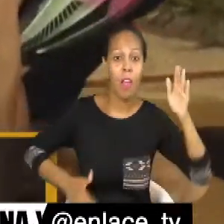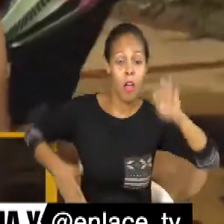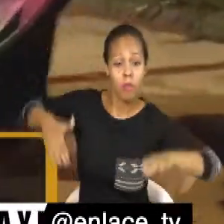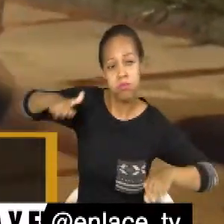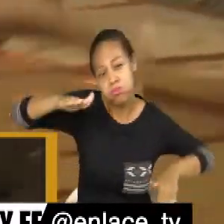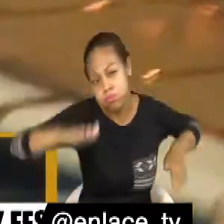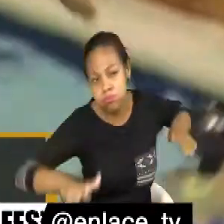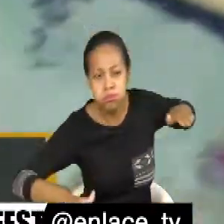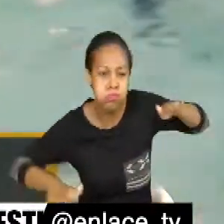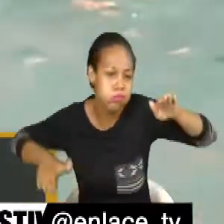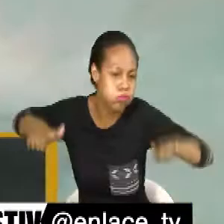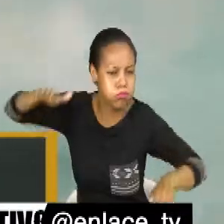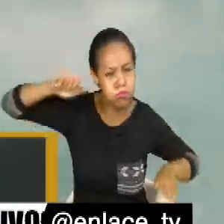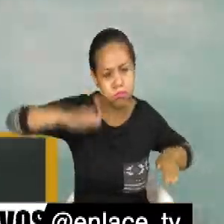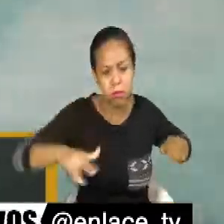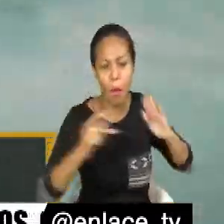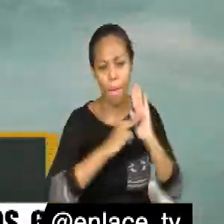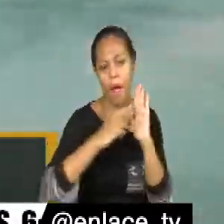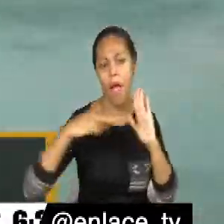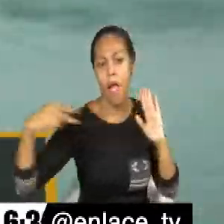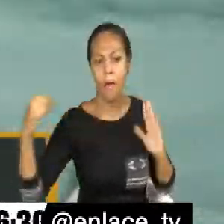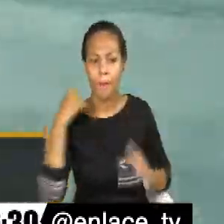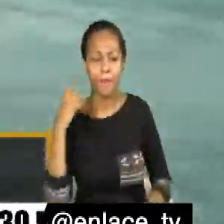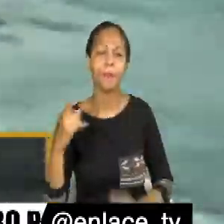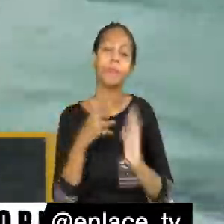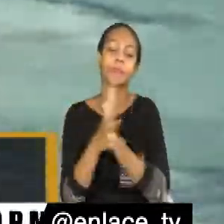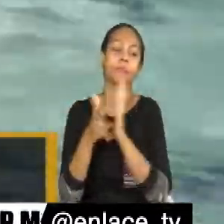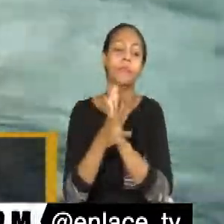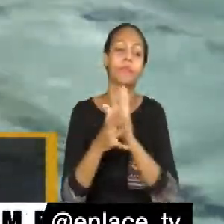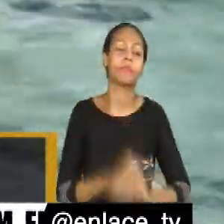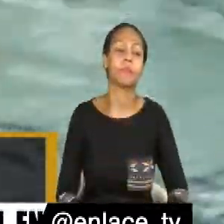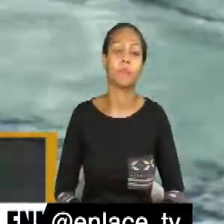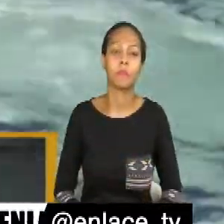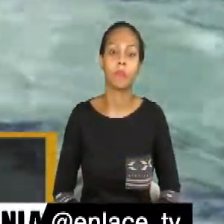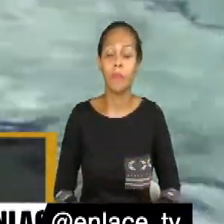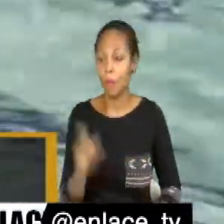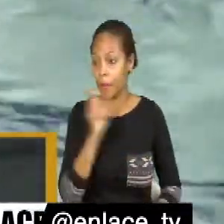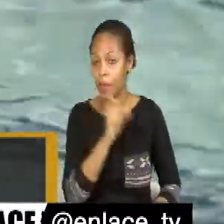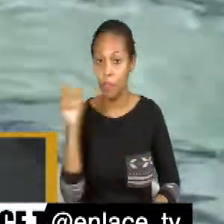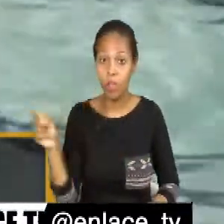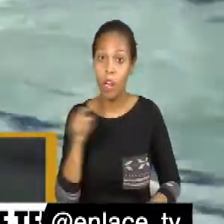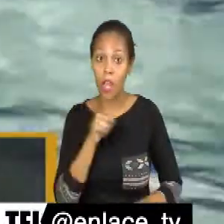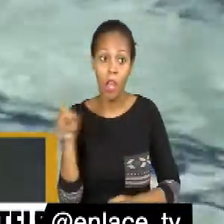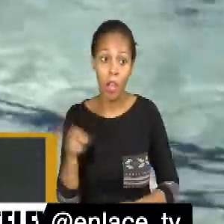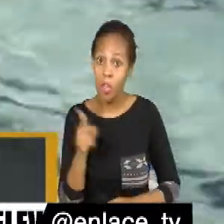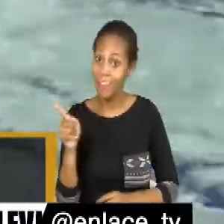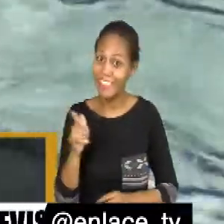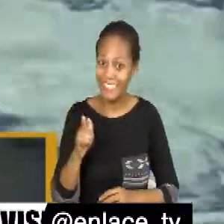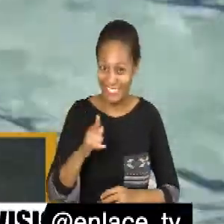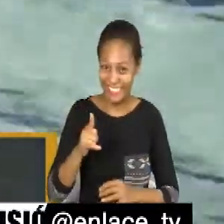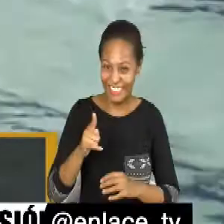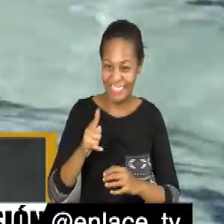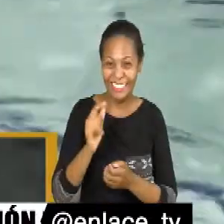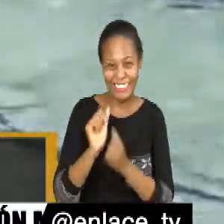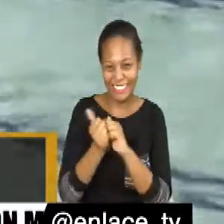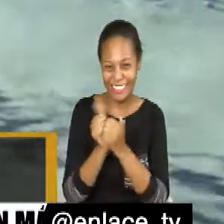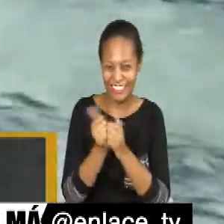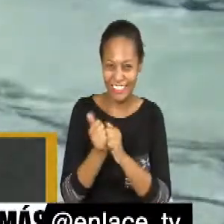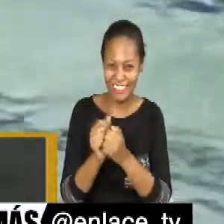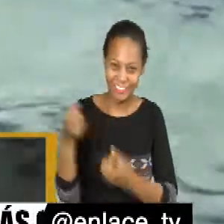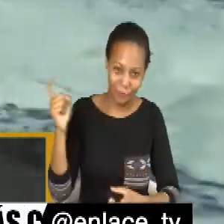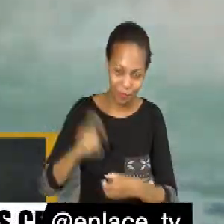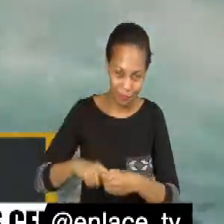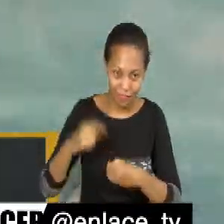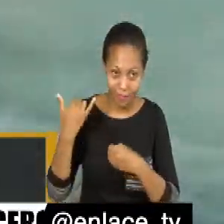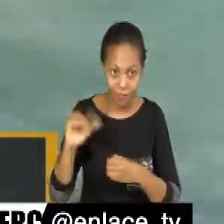deportistas representando 11 instituciones educativas del sector público y privado de Barranca Bermeja participaron en la disciplina de natación programada en los